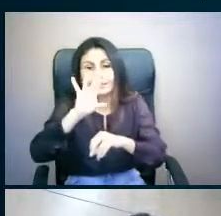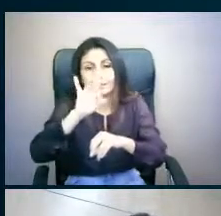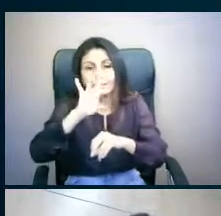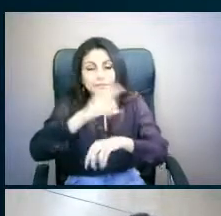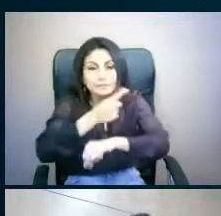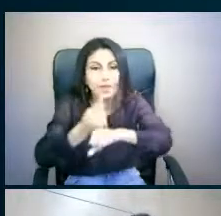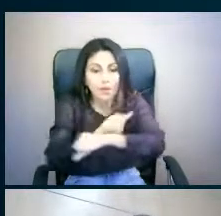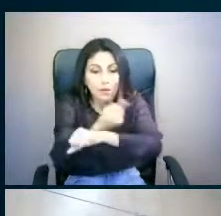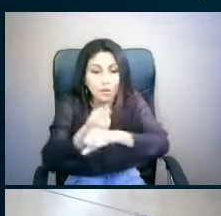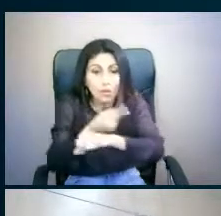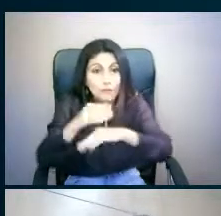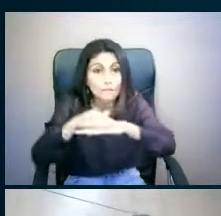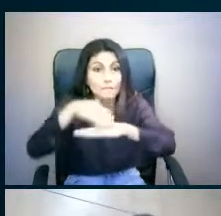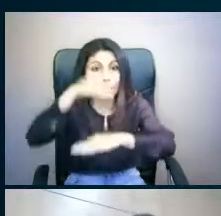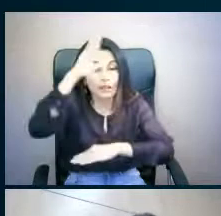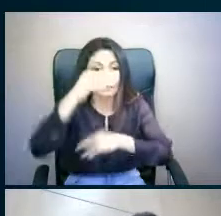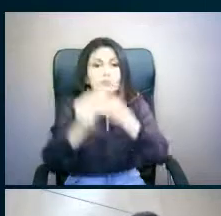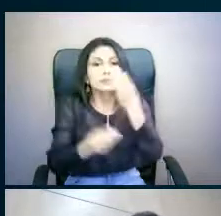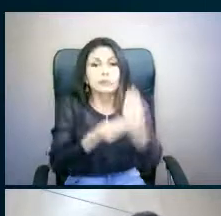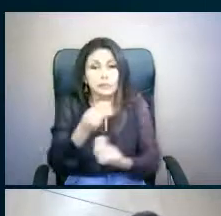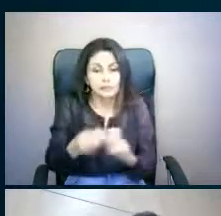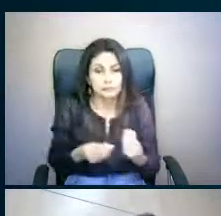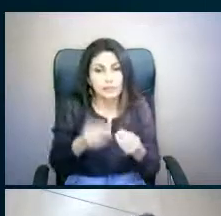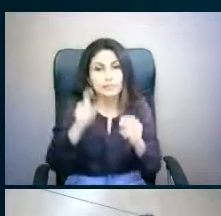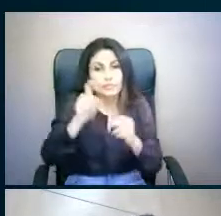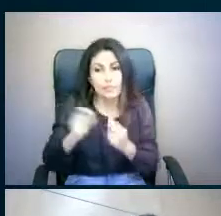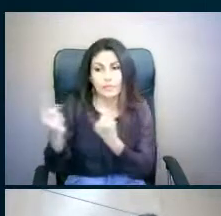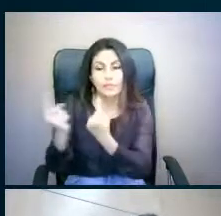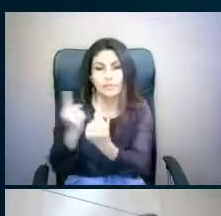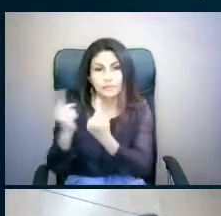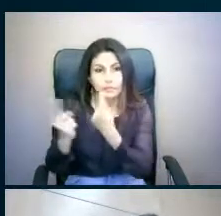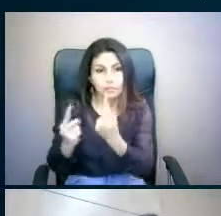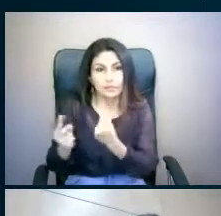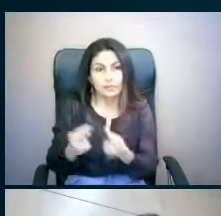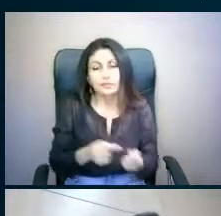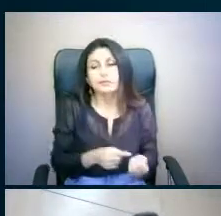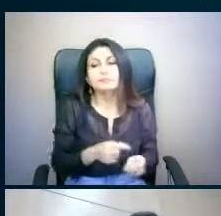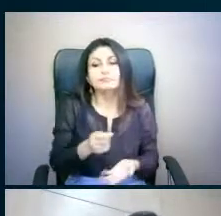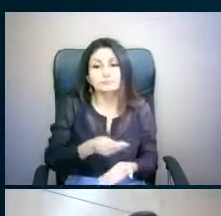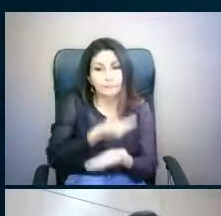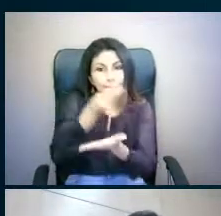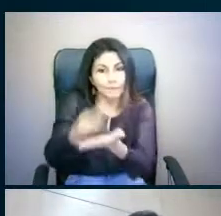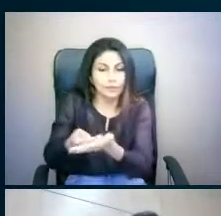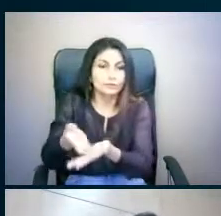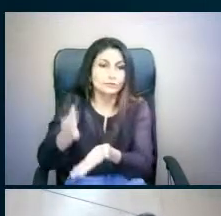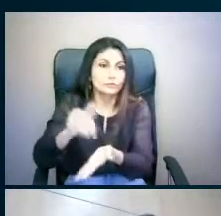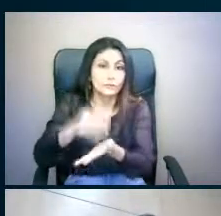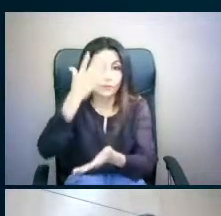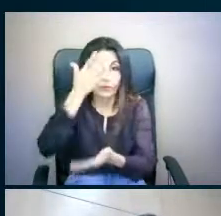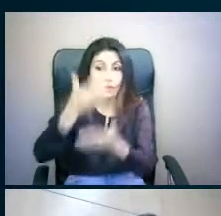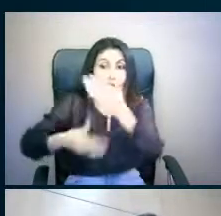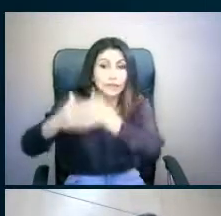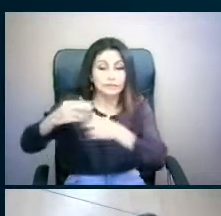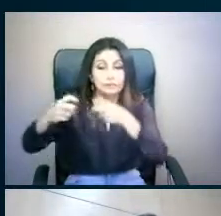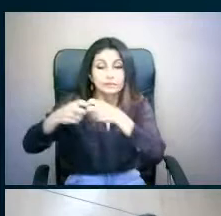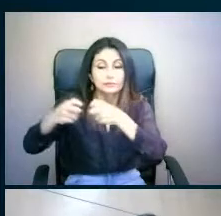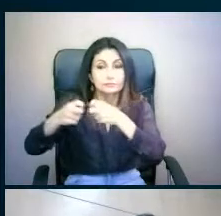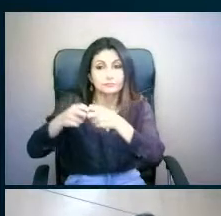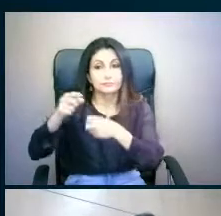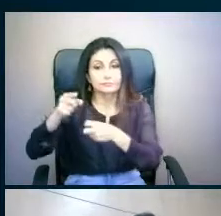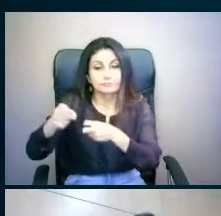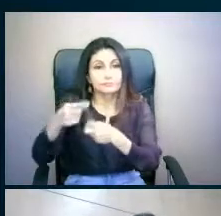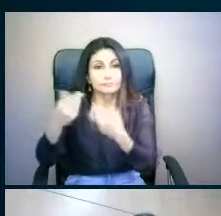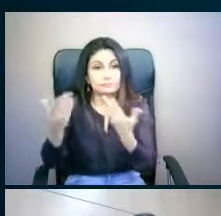que aplicarle una compensación al cliente en función de la energía no servida, la cual tiene un costo